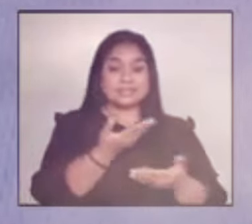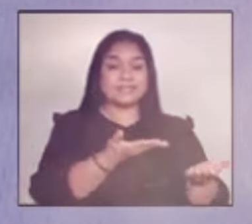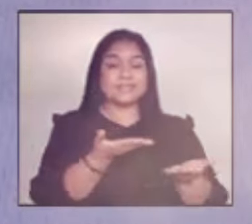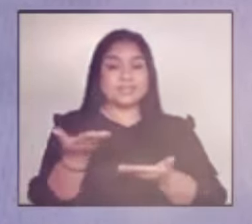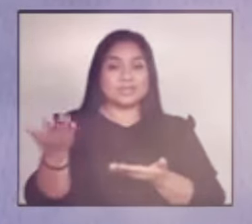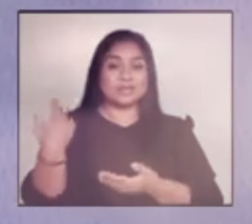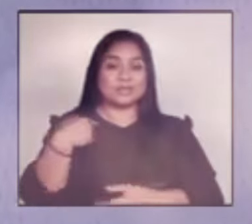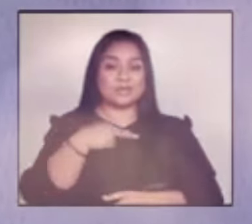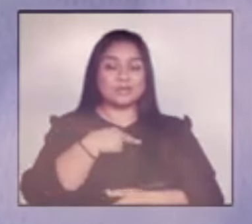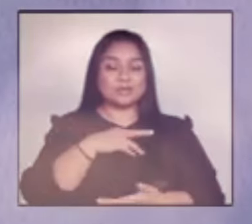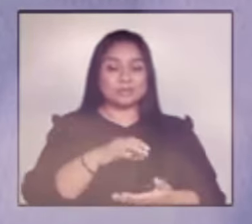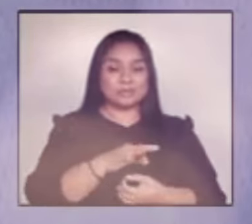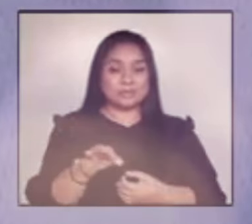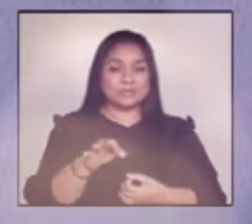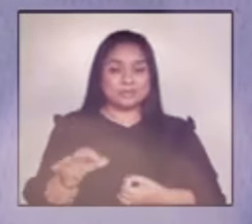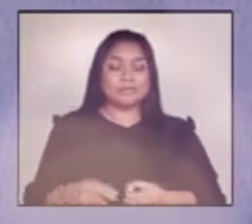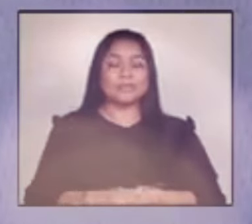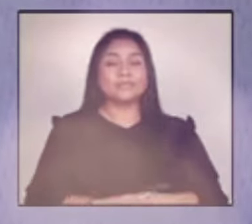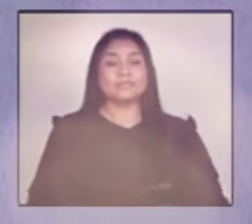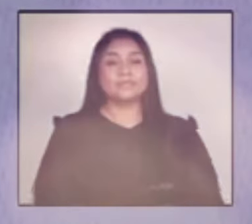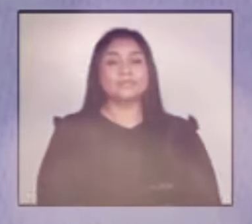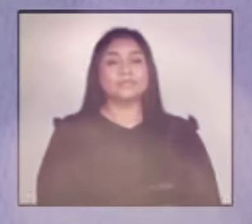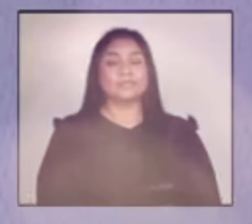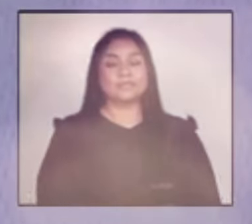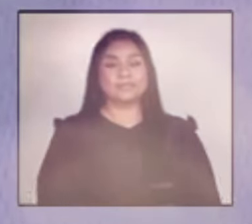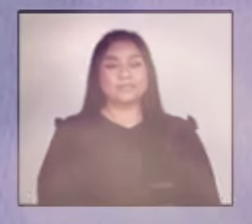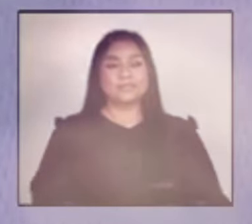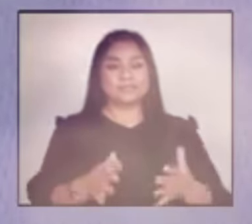de nuestro querido pueblo. Un pueblo